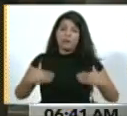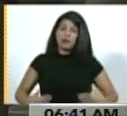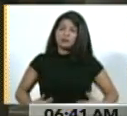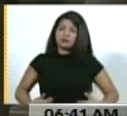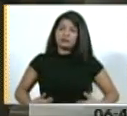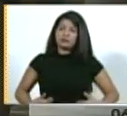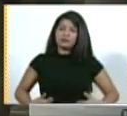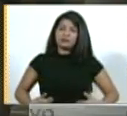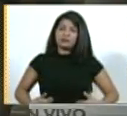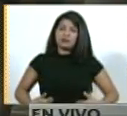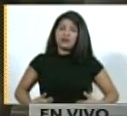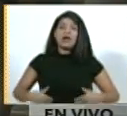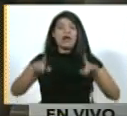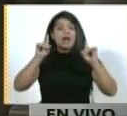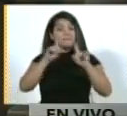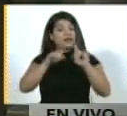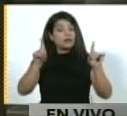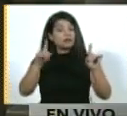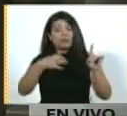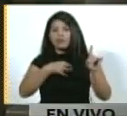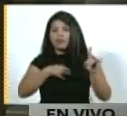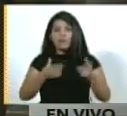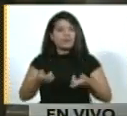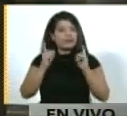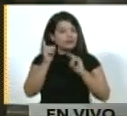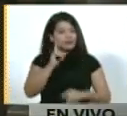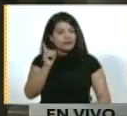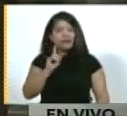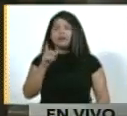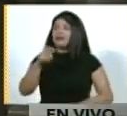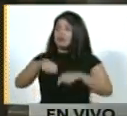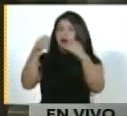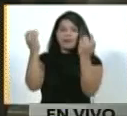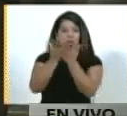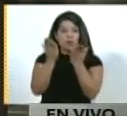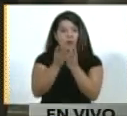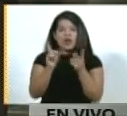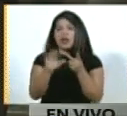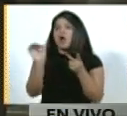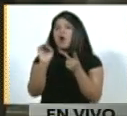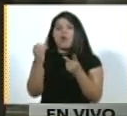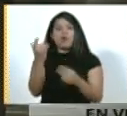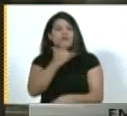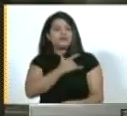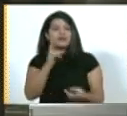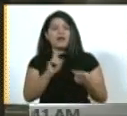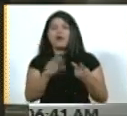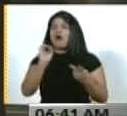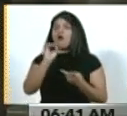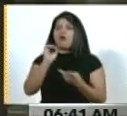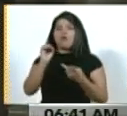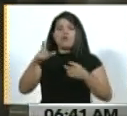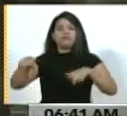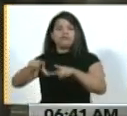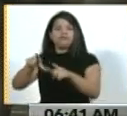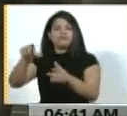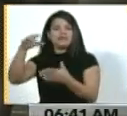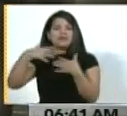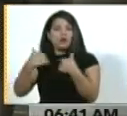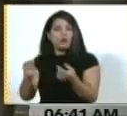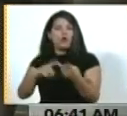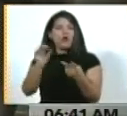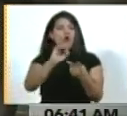Pero tampoco podemos permitir que destruyan escuelas, universidades, centros de salud,